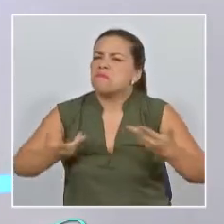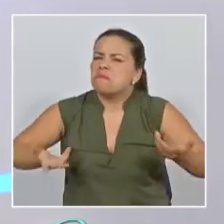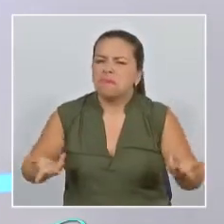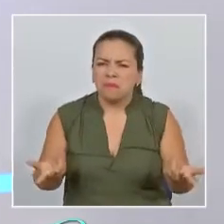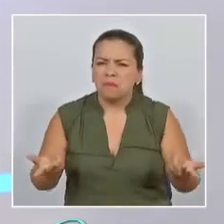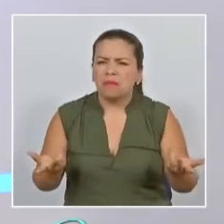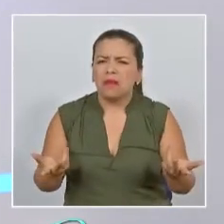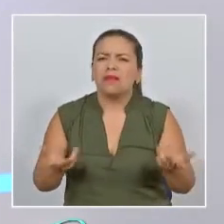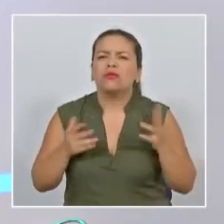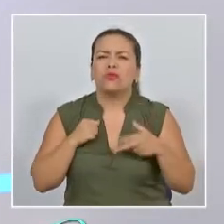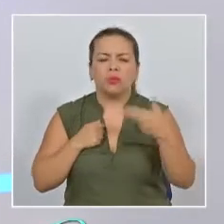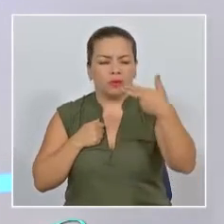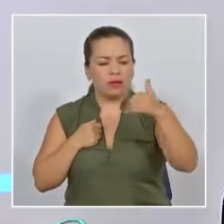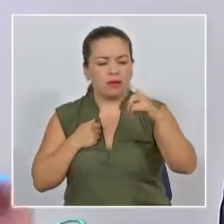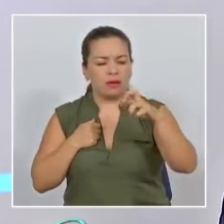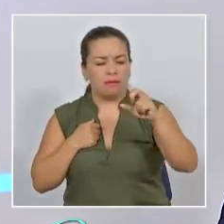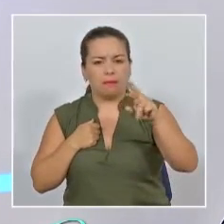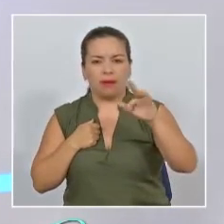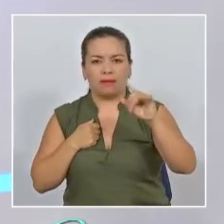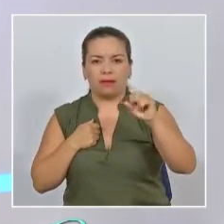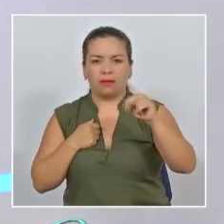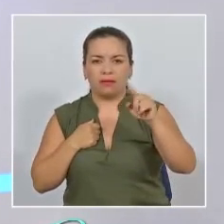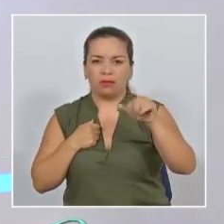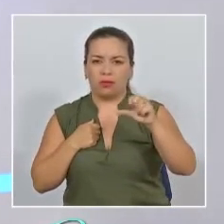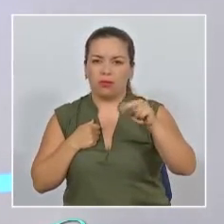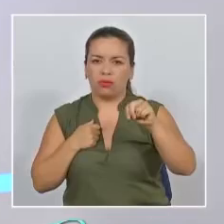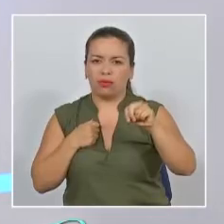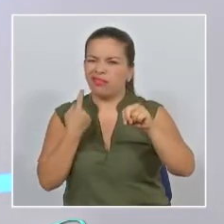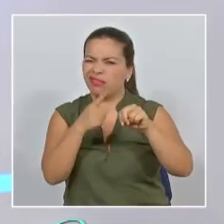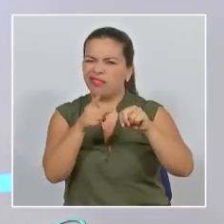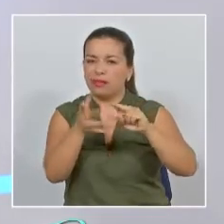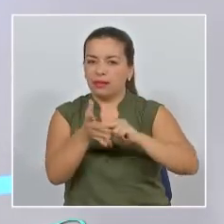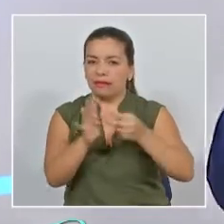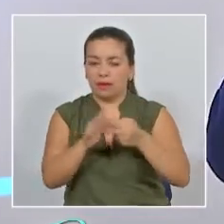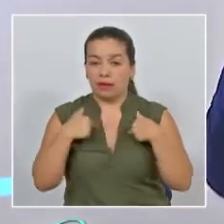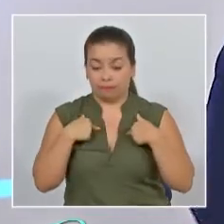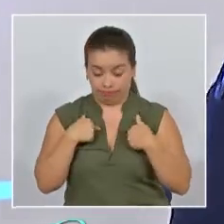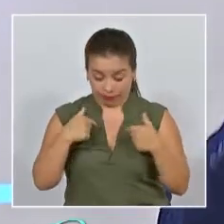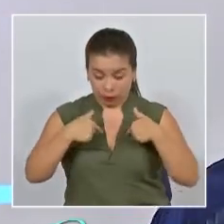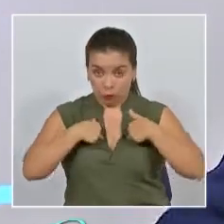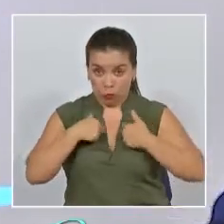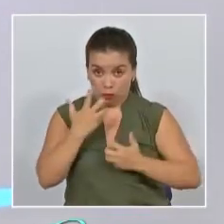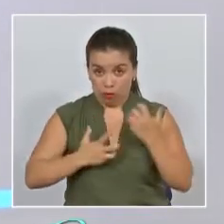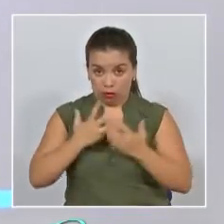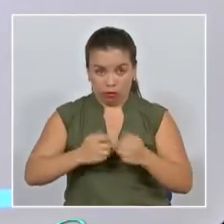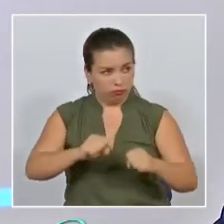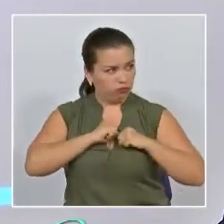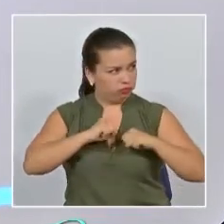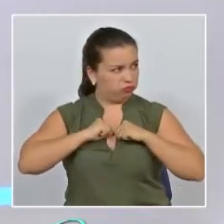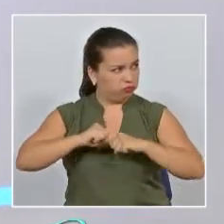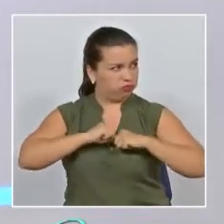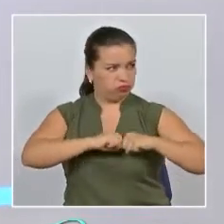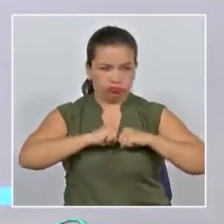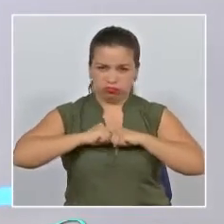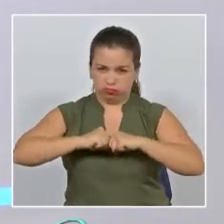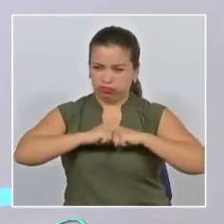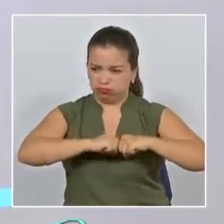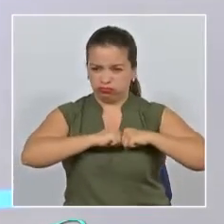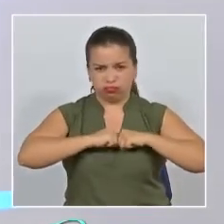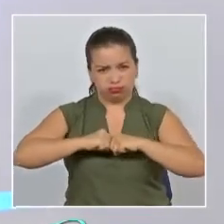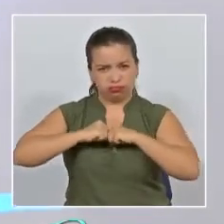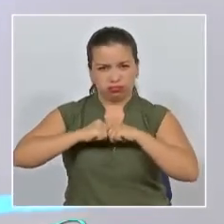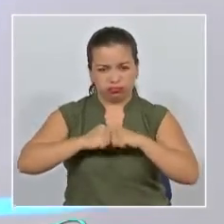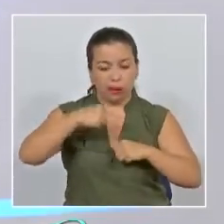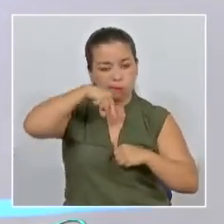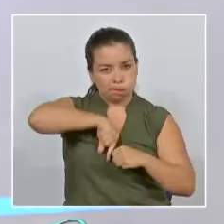a tener, que es hipertensión. Entonces nosotros tenemos una motobomba que se llama corazón y llena de cables de vasos por donde va la